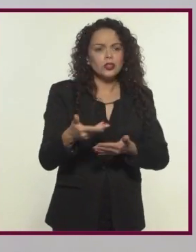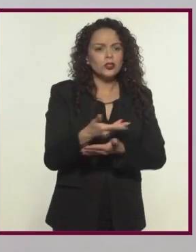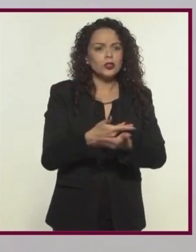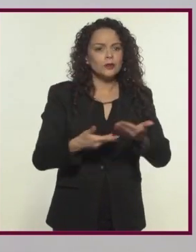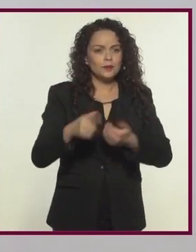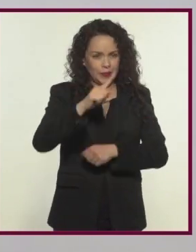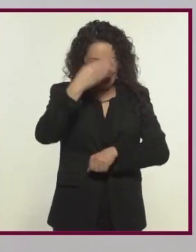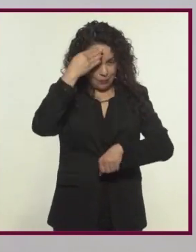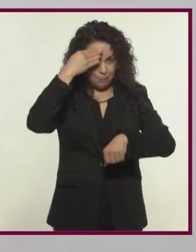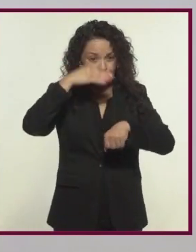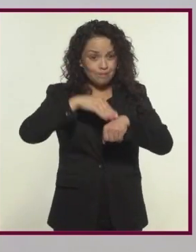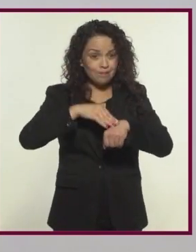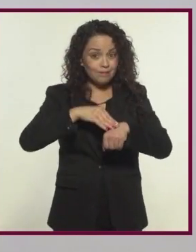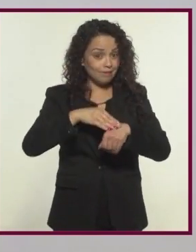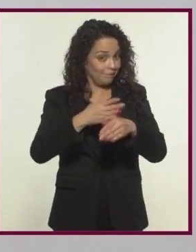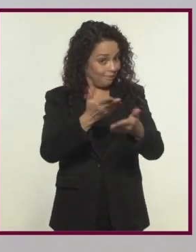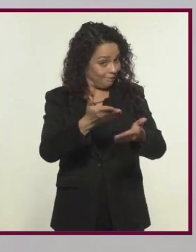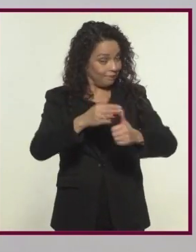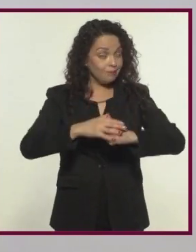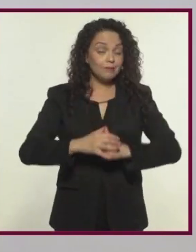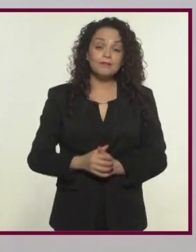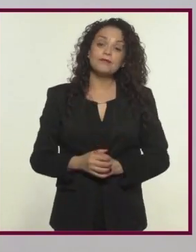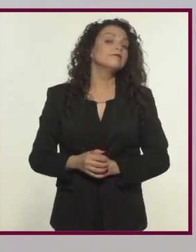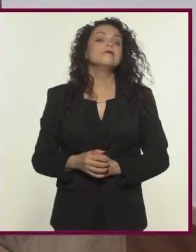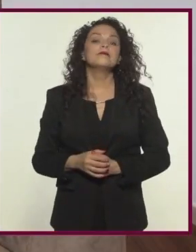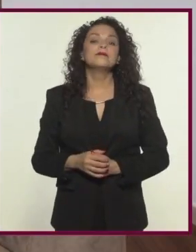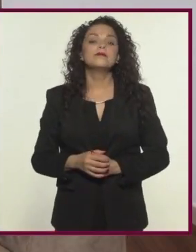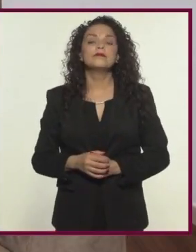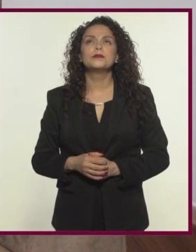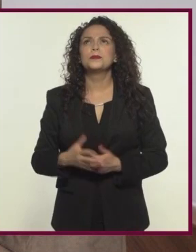poco. A ver, haz memoria, mi querido artista.